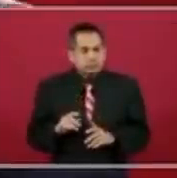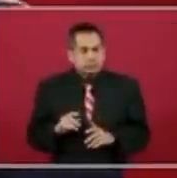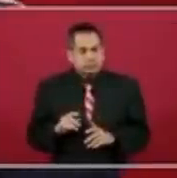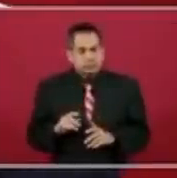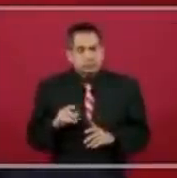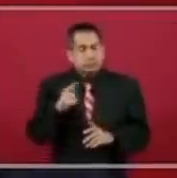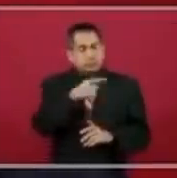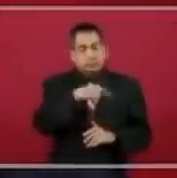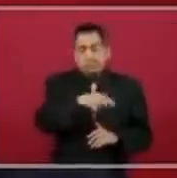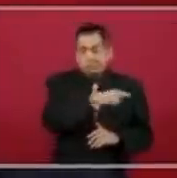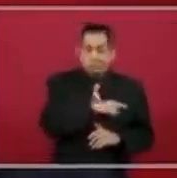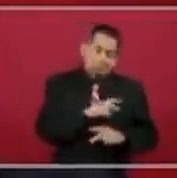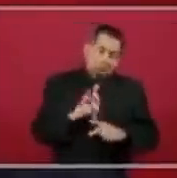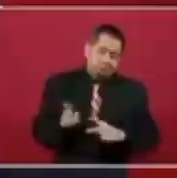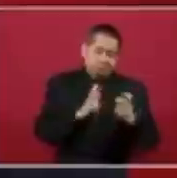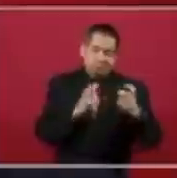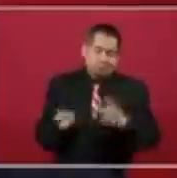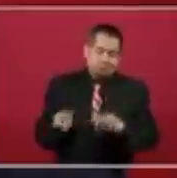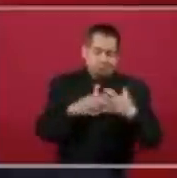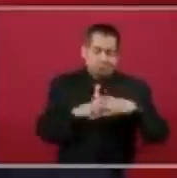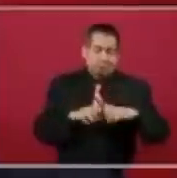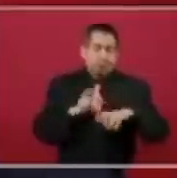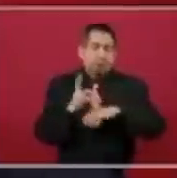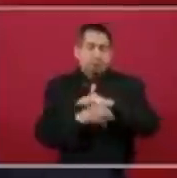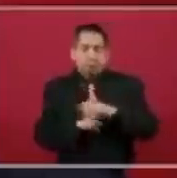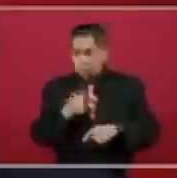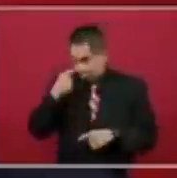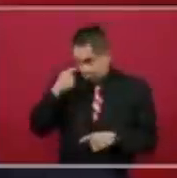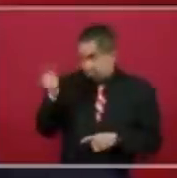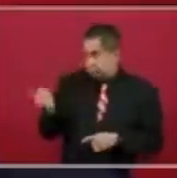que han saqueado a Pemex.